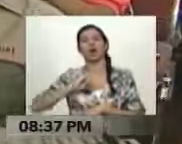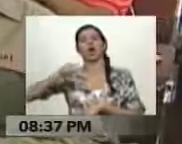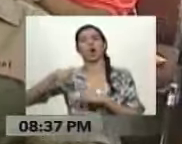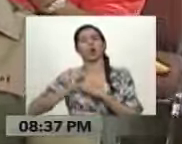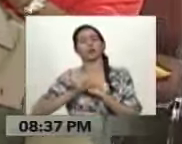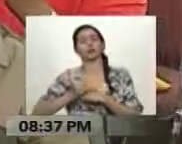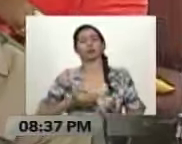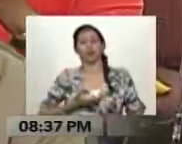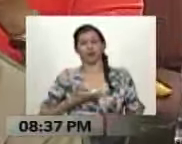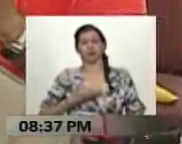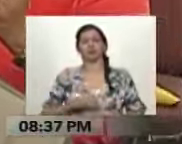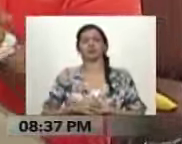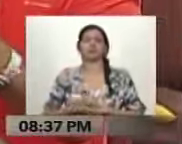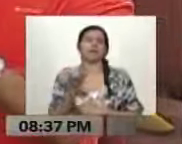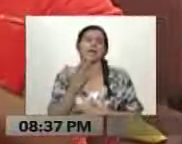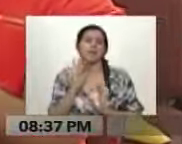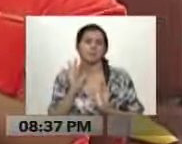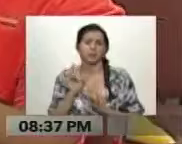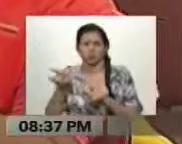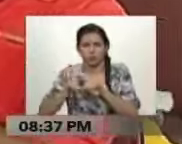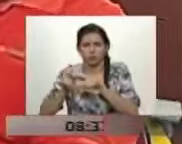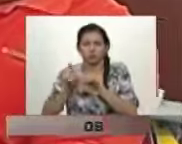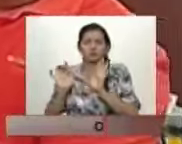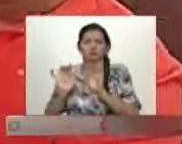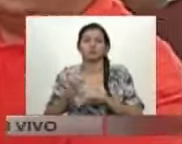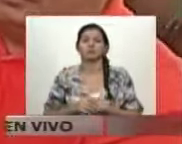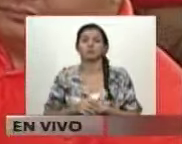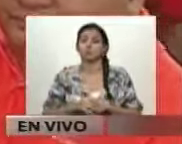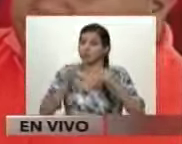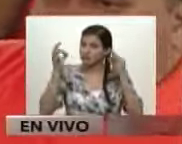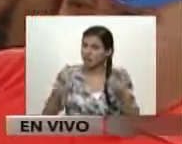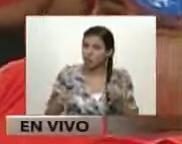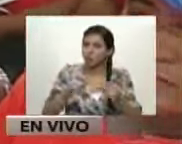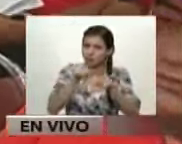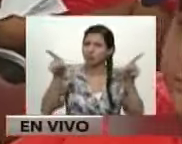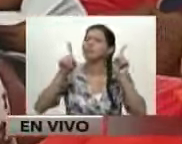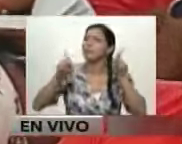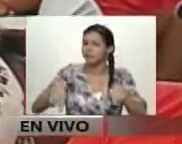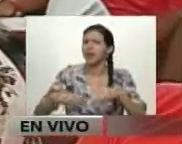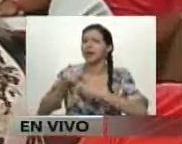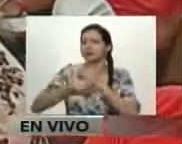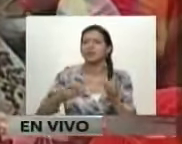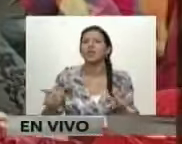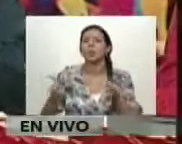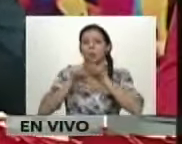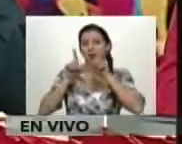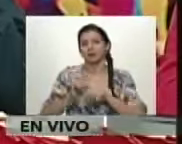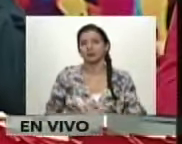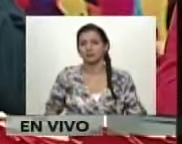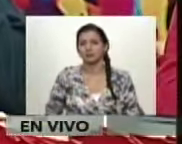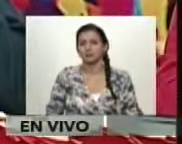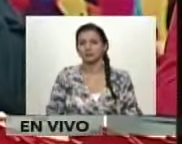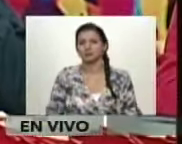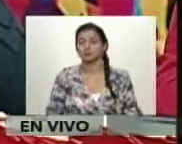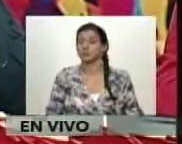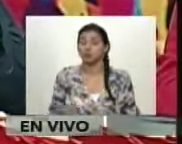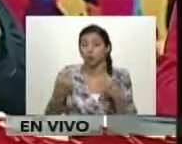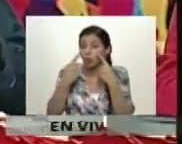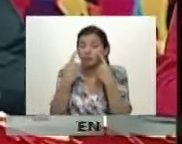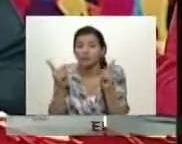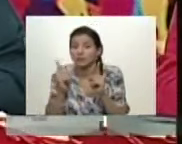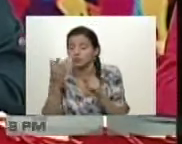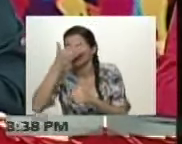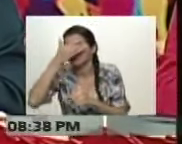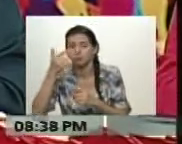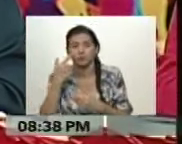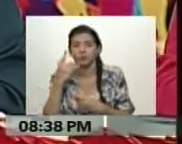Lo pongo como ejemplo, pues. Estoy seguro que ustedes están haciendo lo mismo. Yo no lo he observado con mis